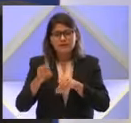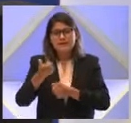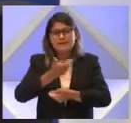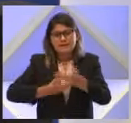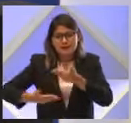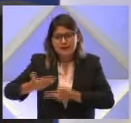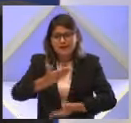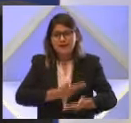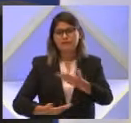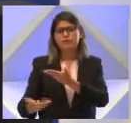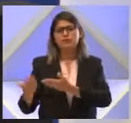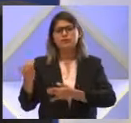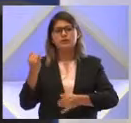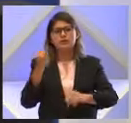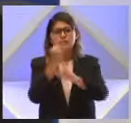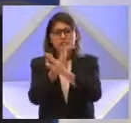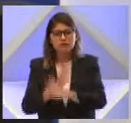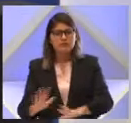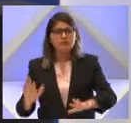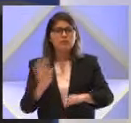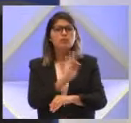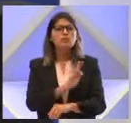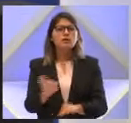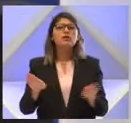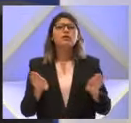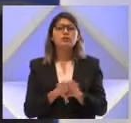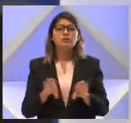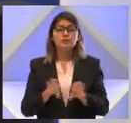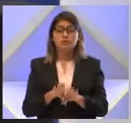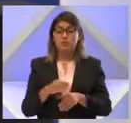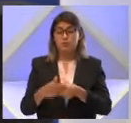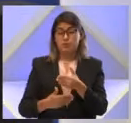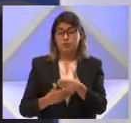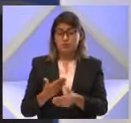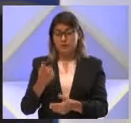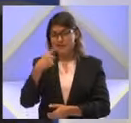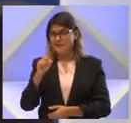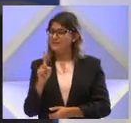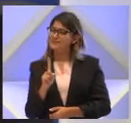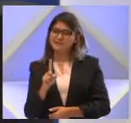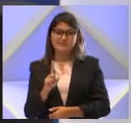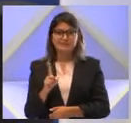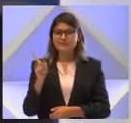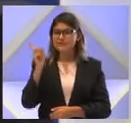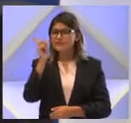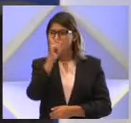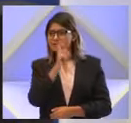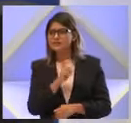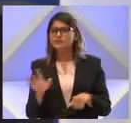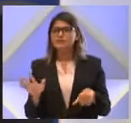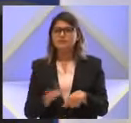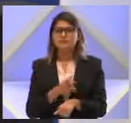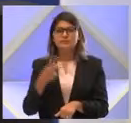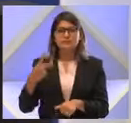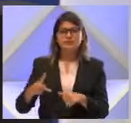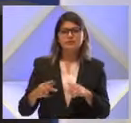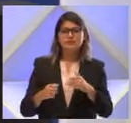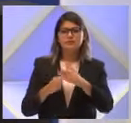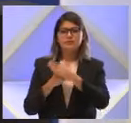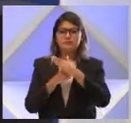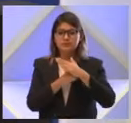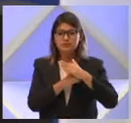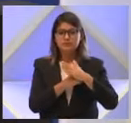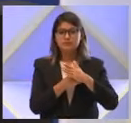información es un proceso complejo porque las bases de las